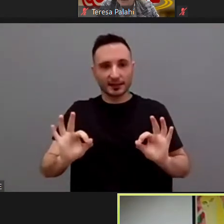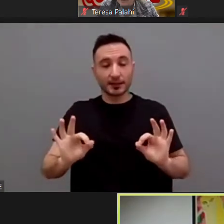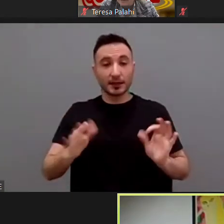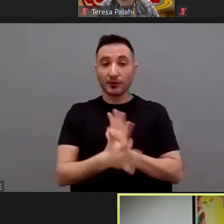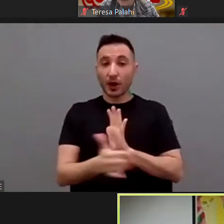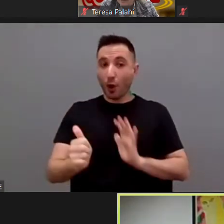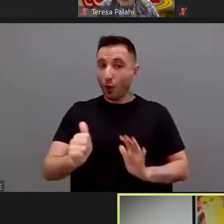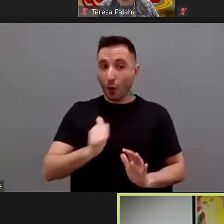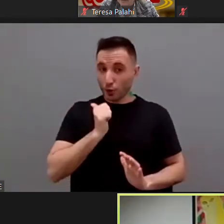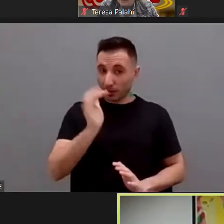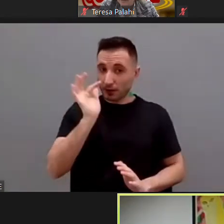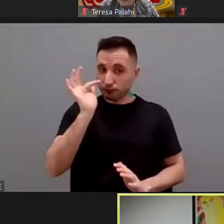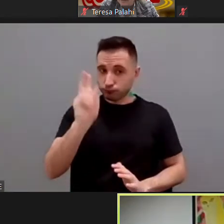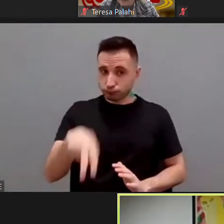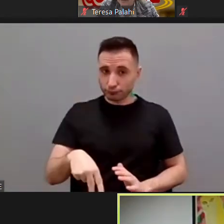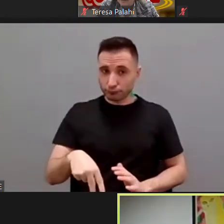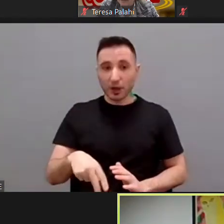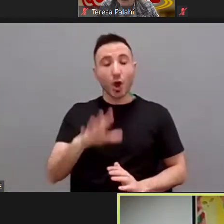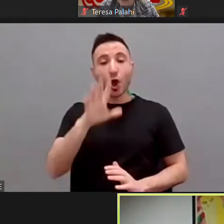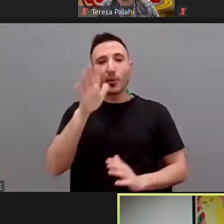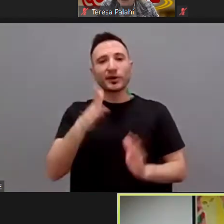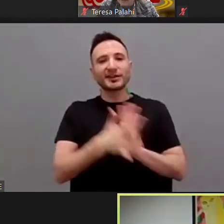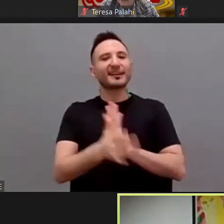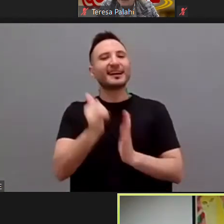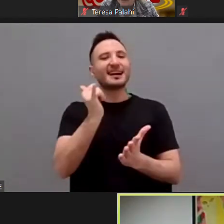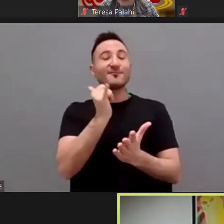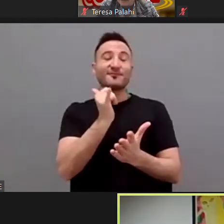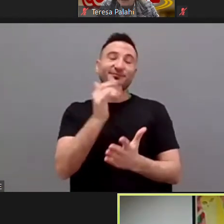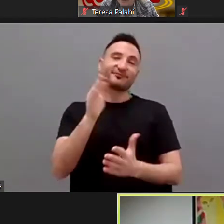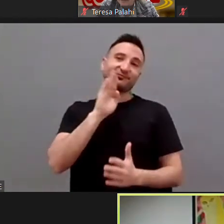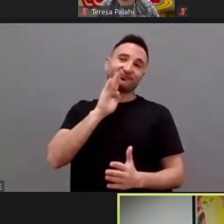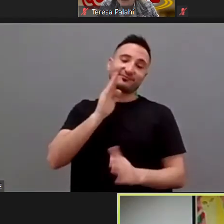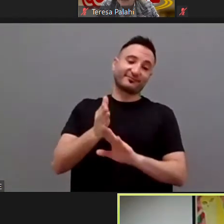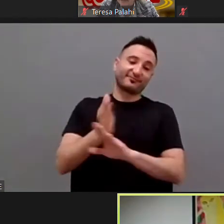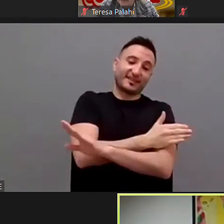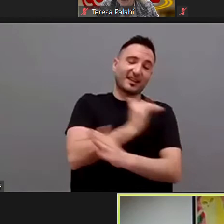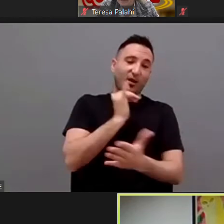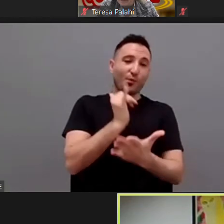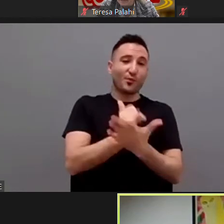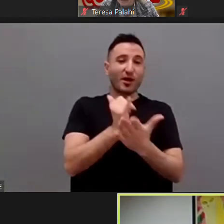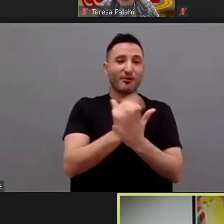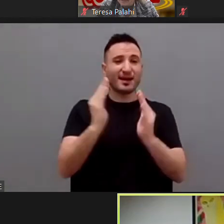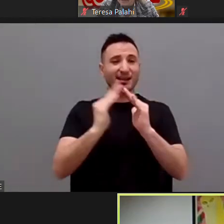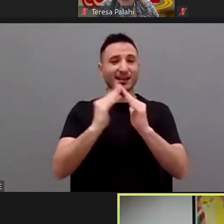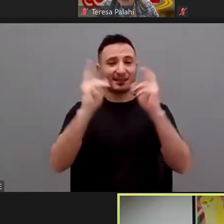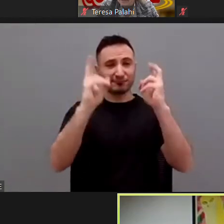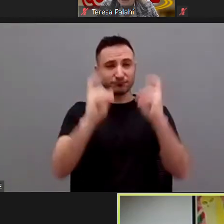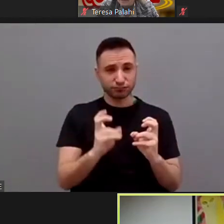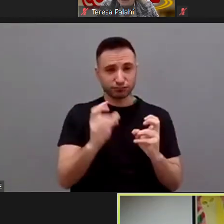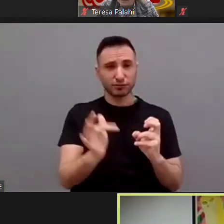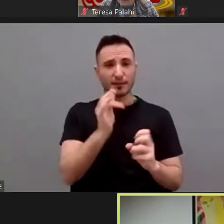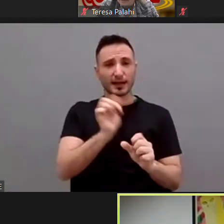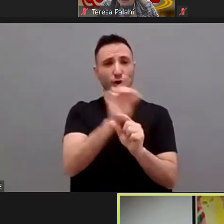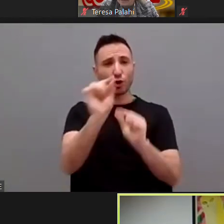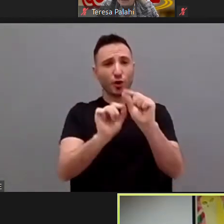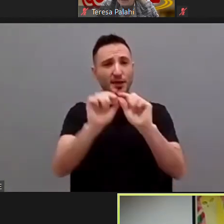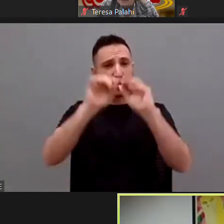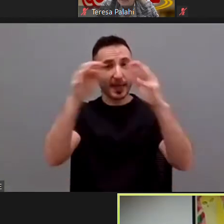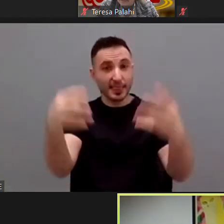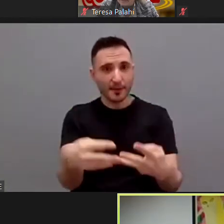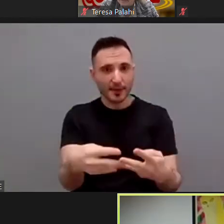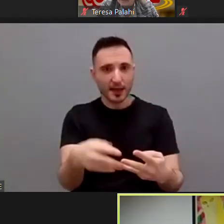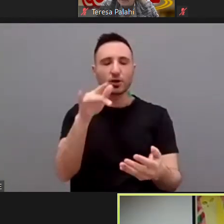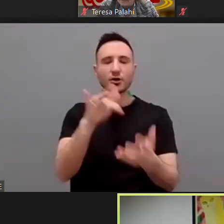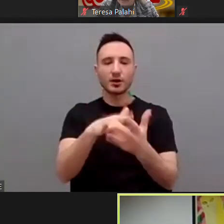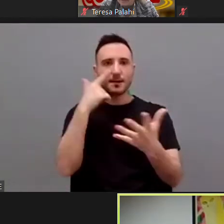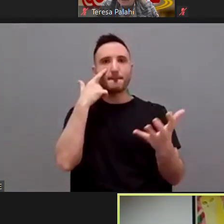Aunque, bueno, pues este experimento que ha sido el confinamiento y la pandemia ha puesto de manifiesto algunas cautelas y, como